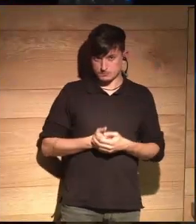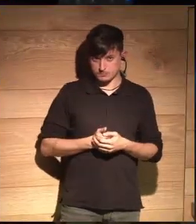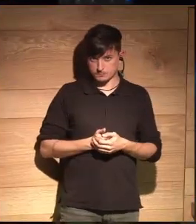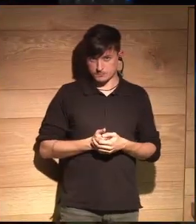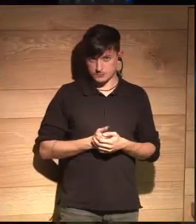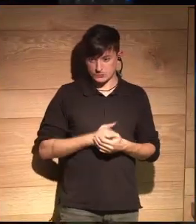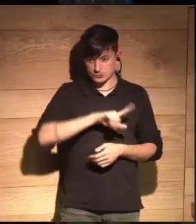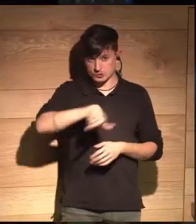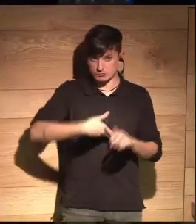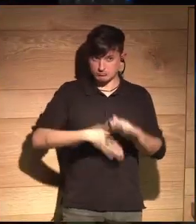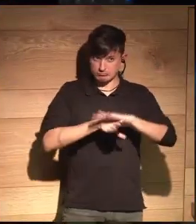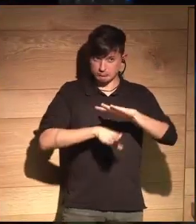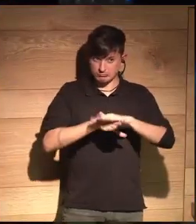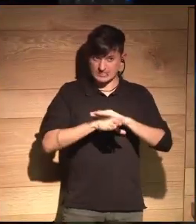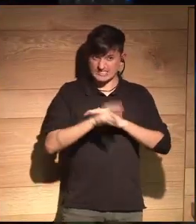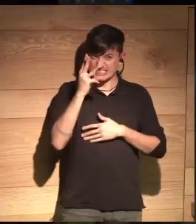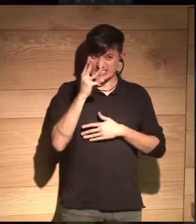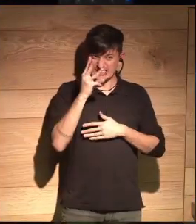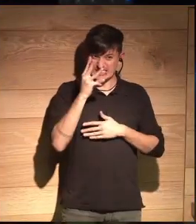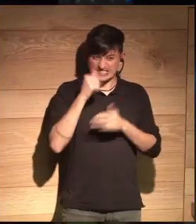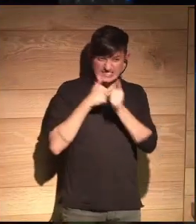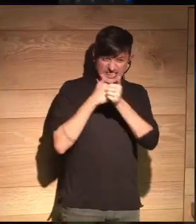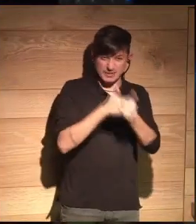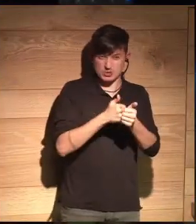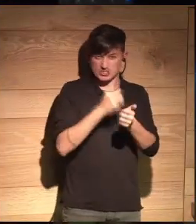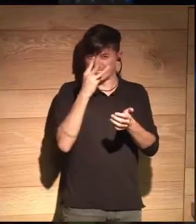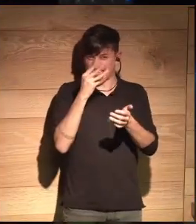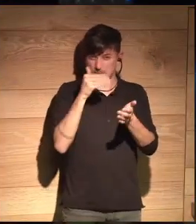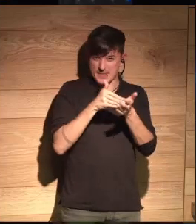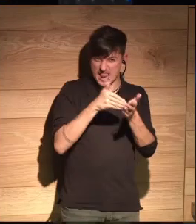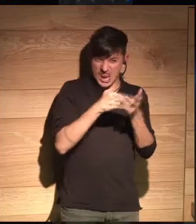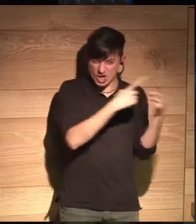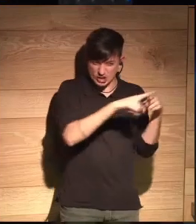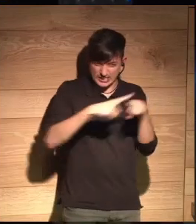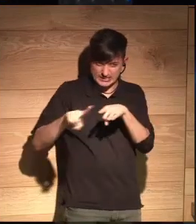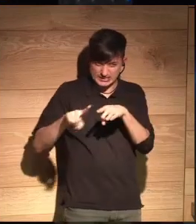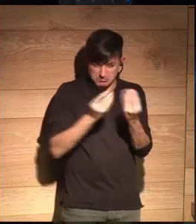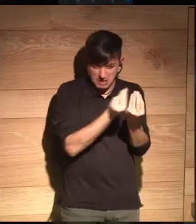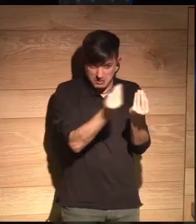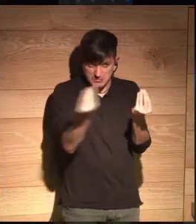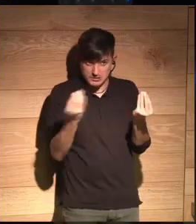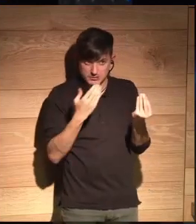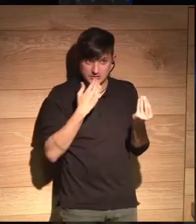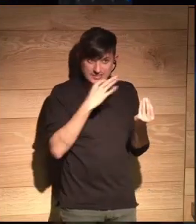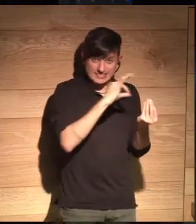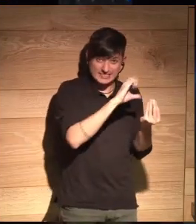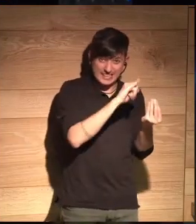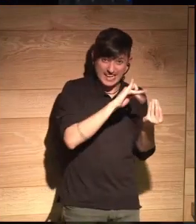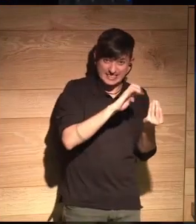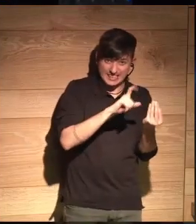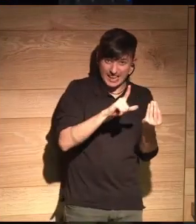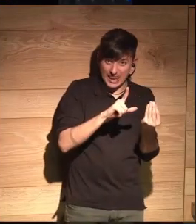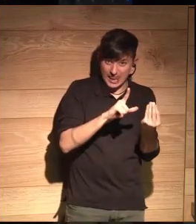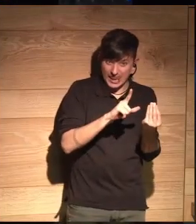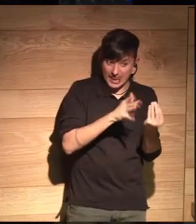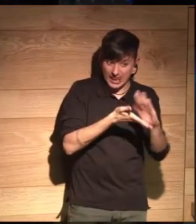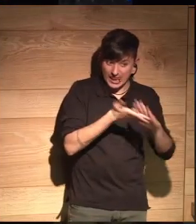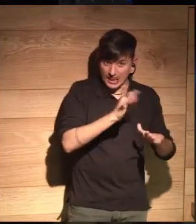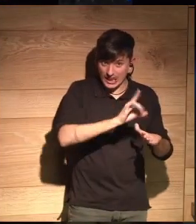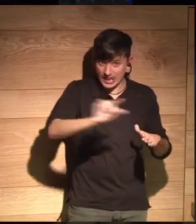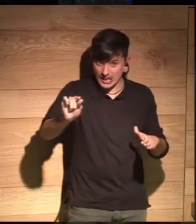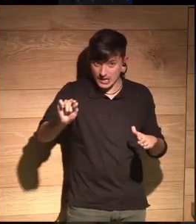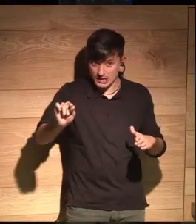seguimos 3.000 objetos el día en quien los dejaron en seattle y después de un par de